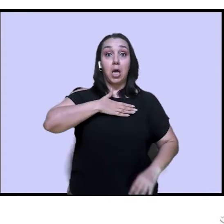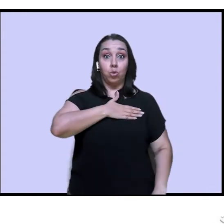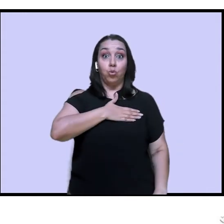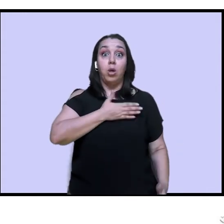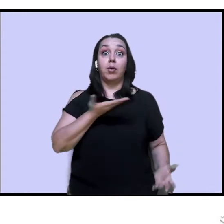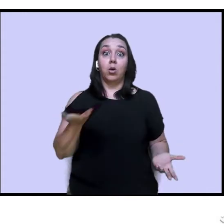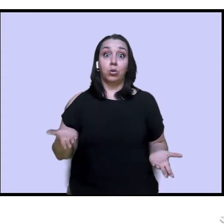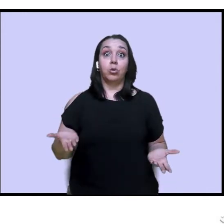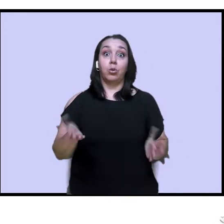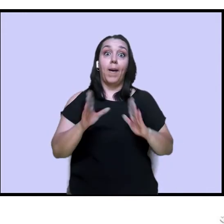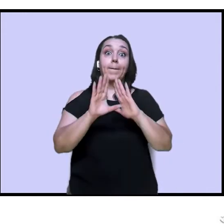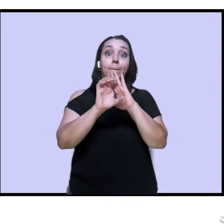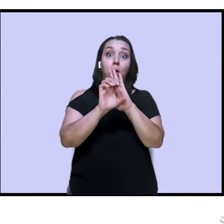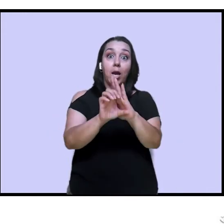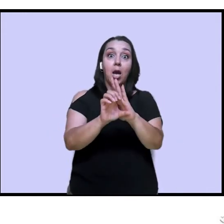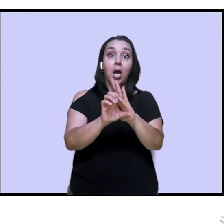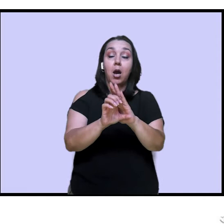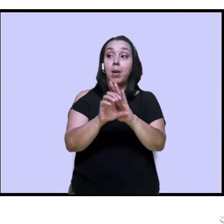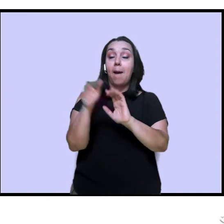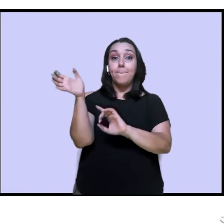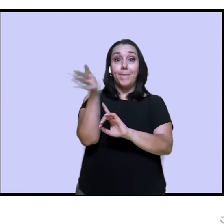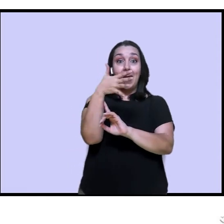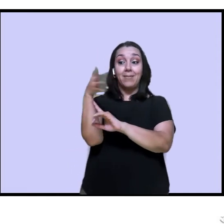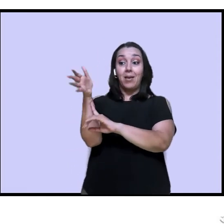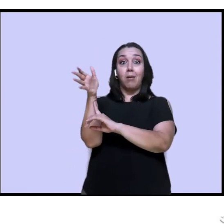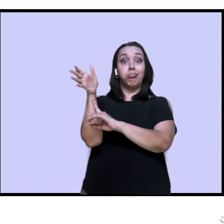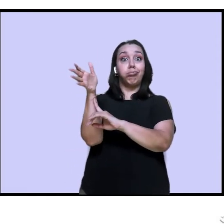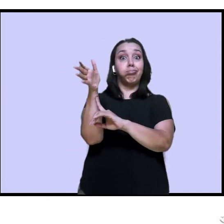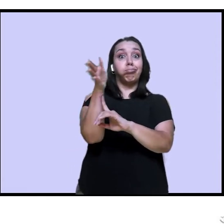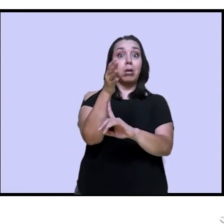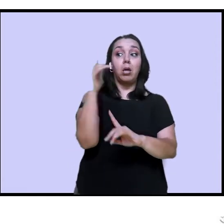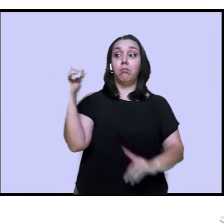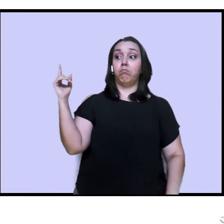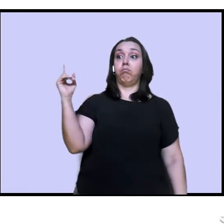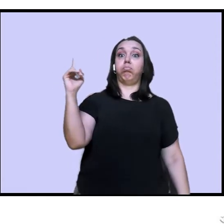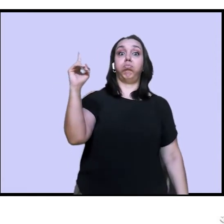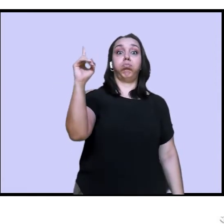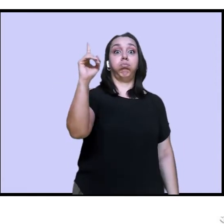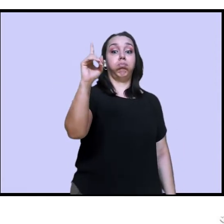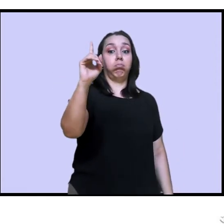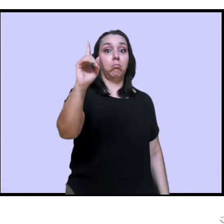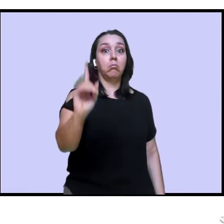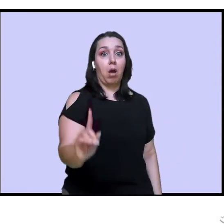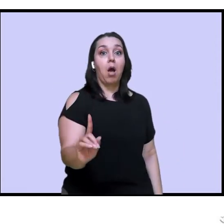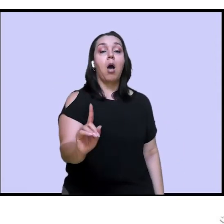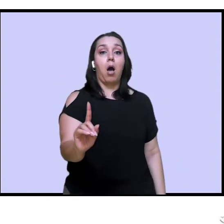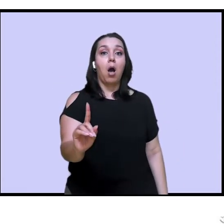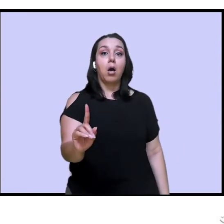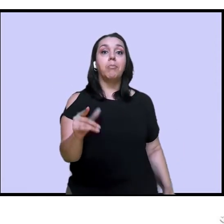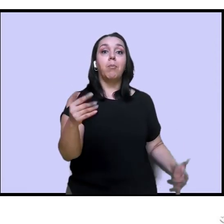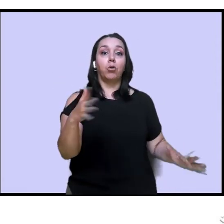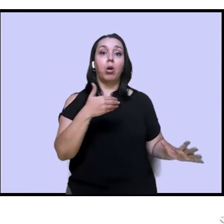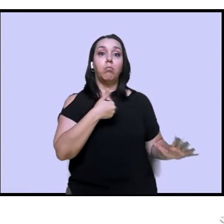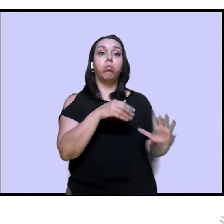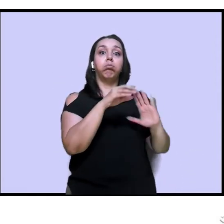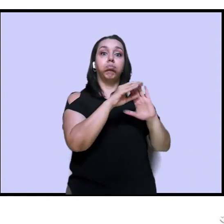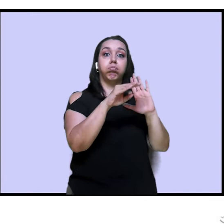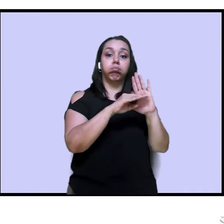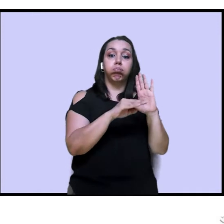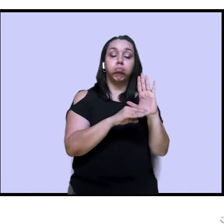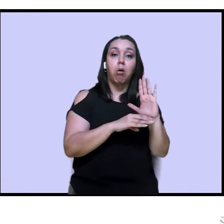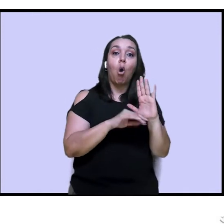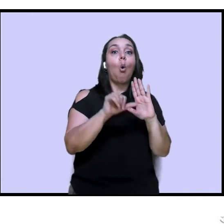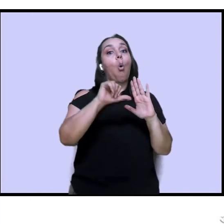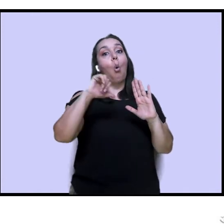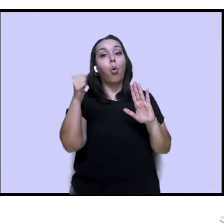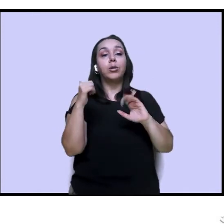los actos cívicos, por ejemplo, ingresa la bandera de Costa Rica y, de acuerdo al protocolo correspondiente, ingresan